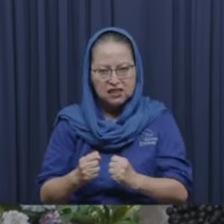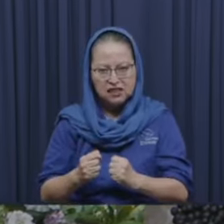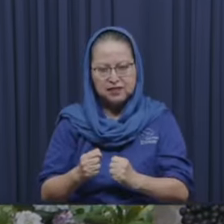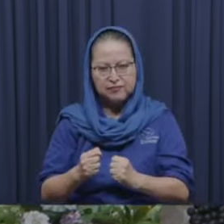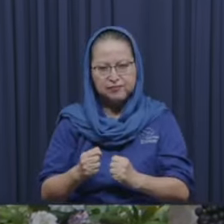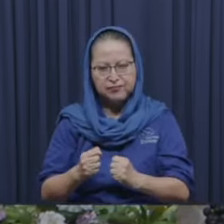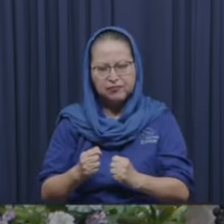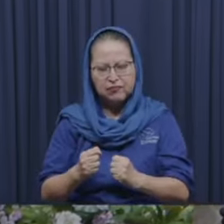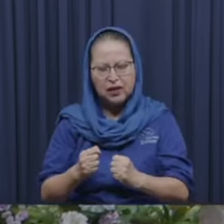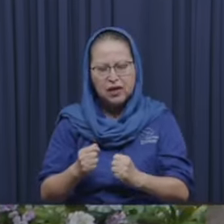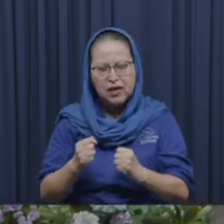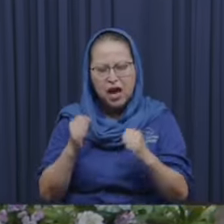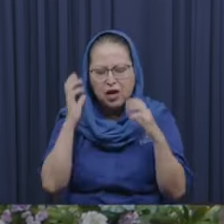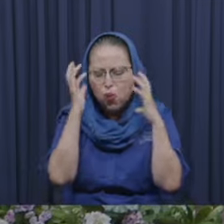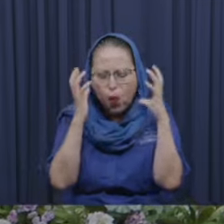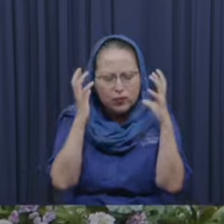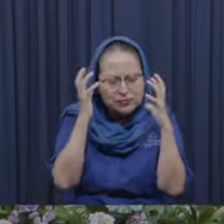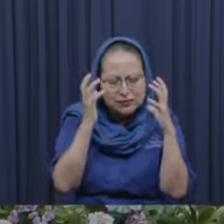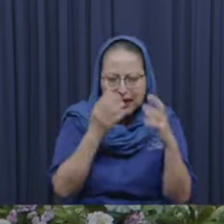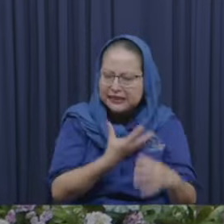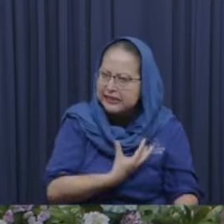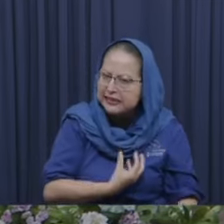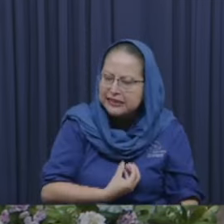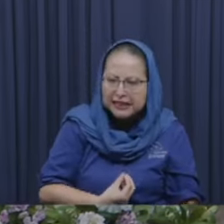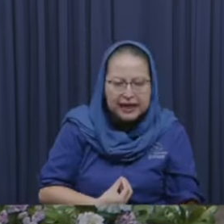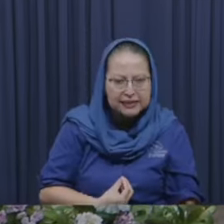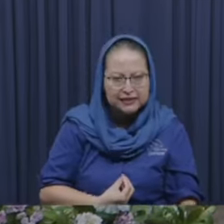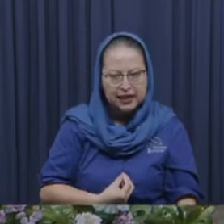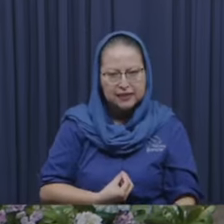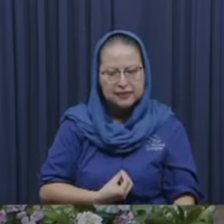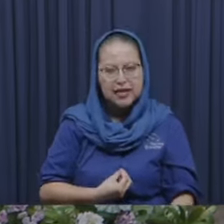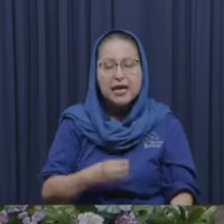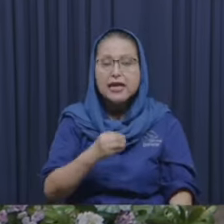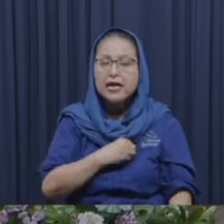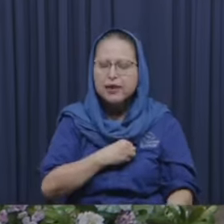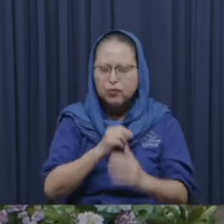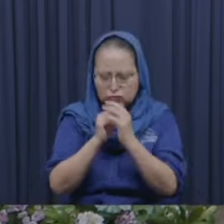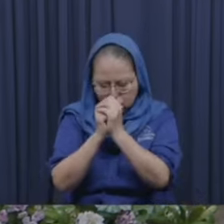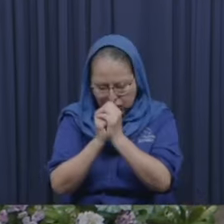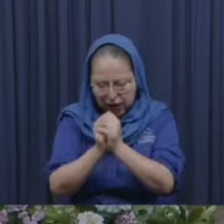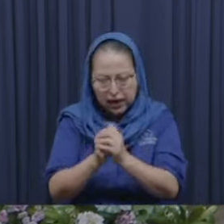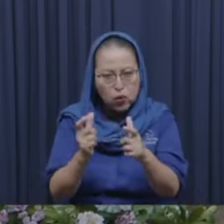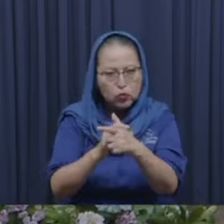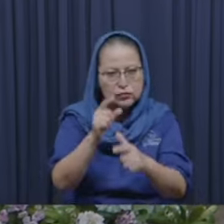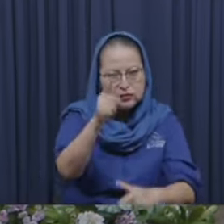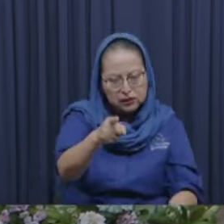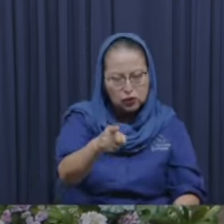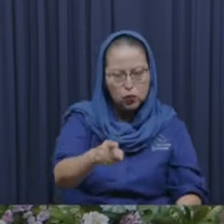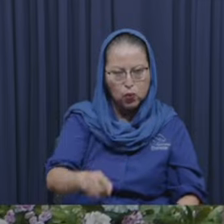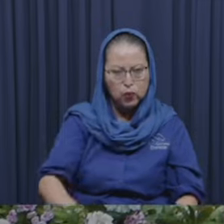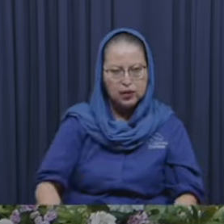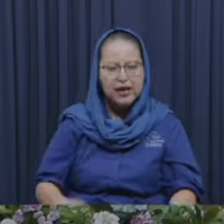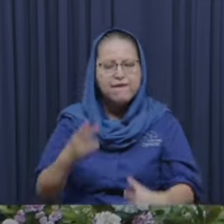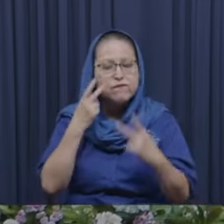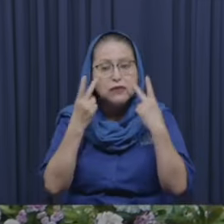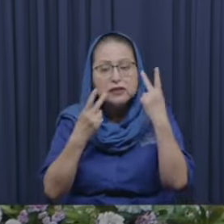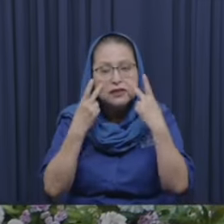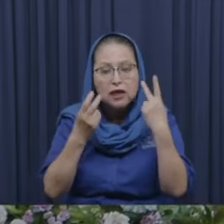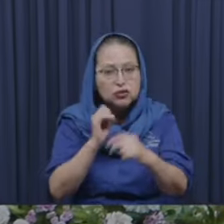como no verse como para qué vine no puedo hacer eso no tengo las fuerzas para